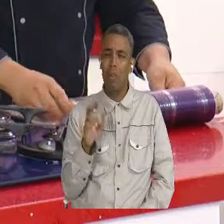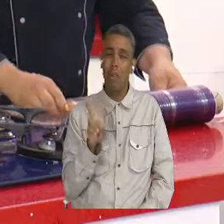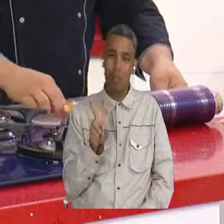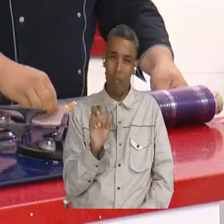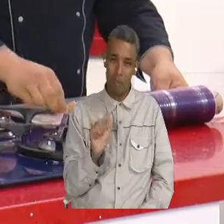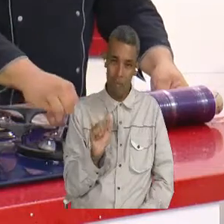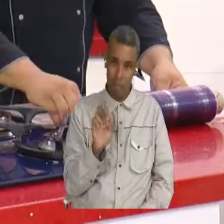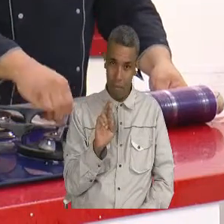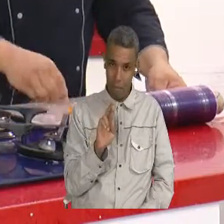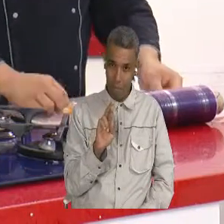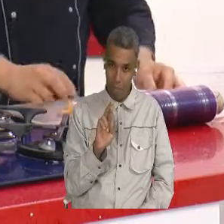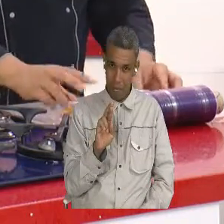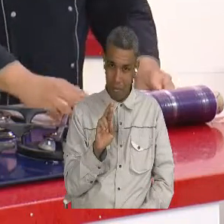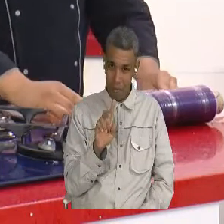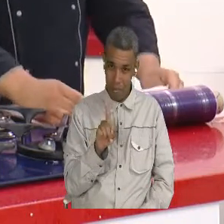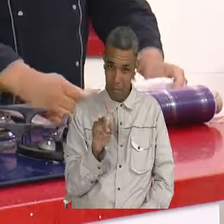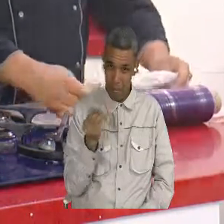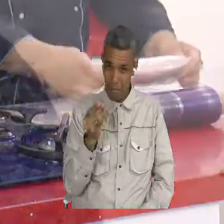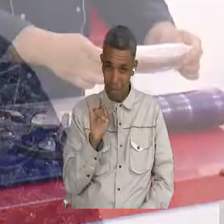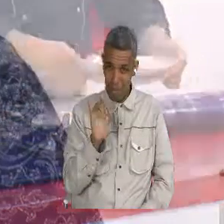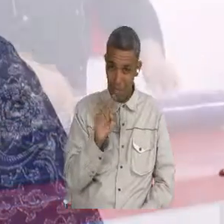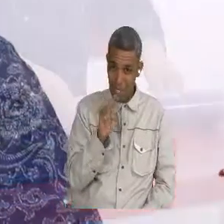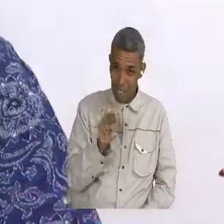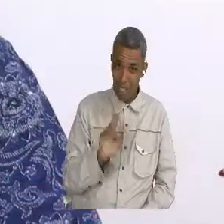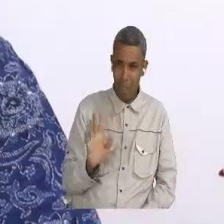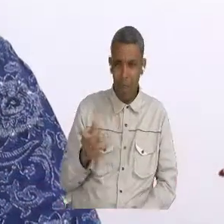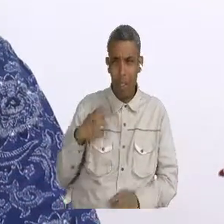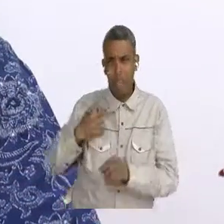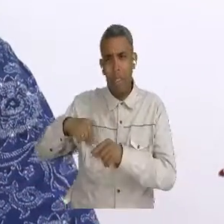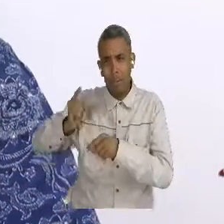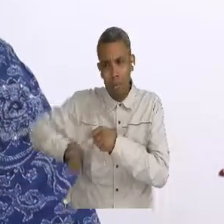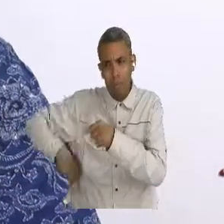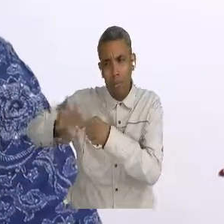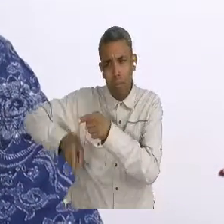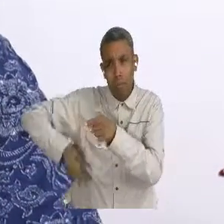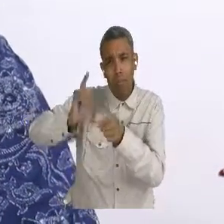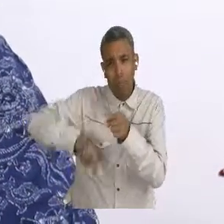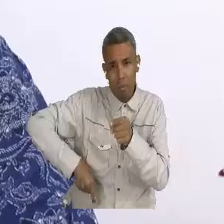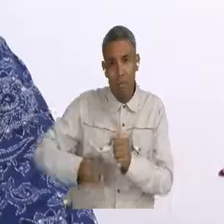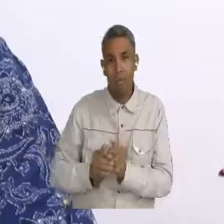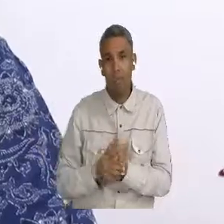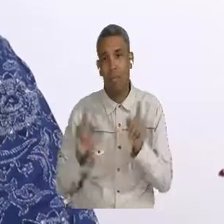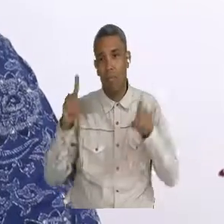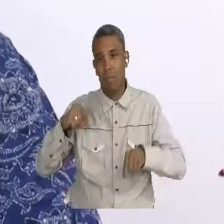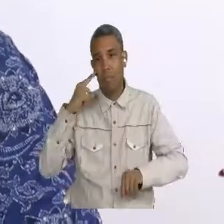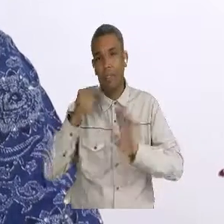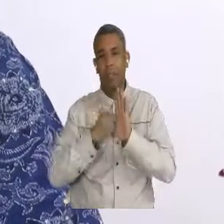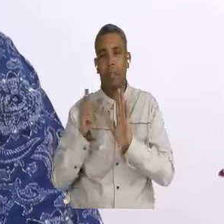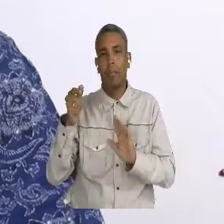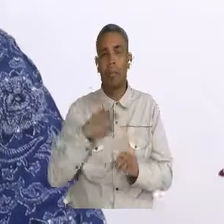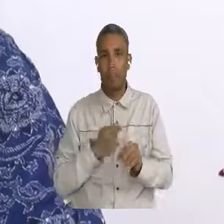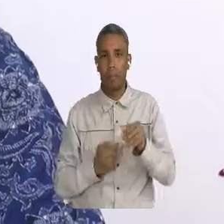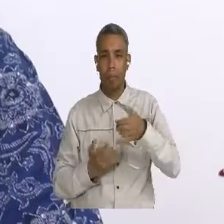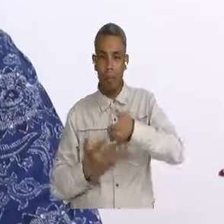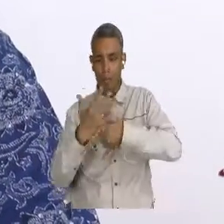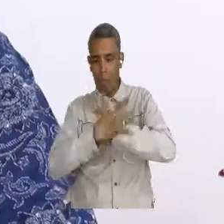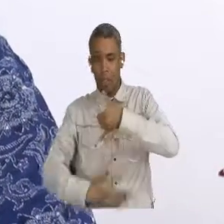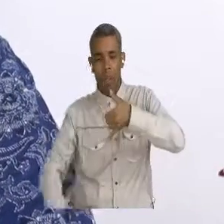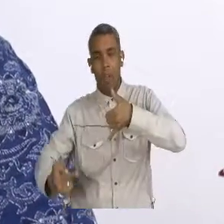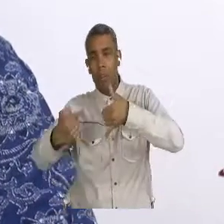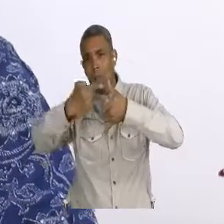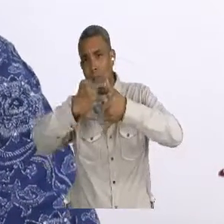acá en Barranca Bermeja. Lo mismo que también vendrá Enrique Ariza, un gran exponente que viene de Riohacha. De Barranca Bermeja